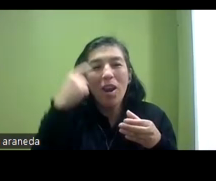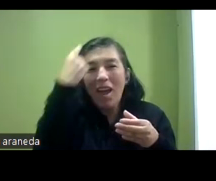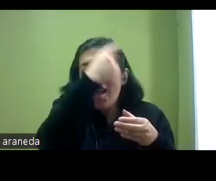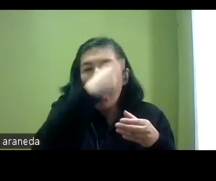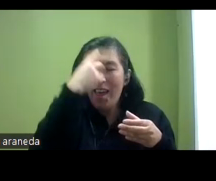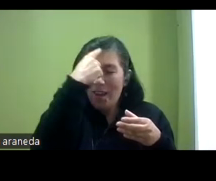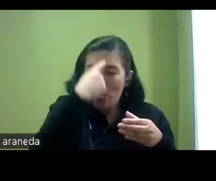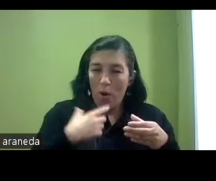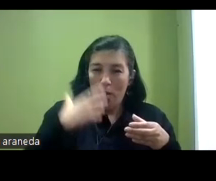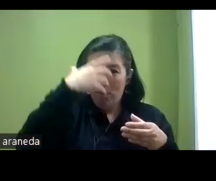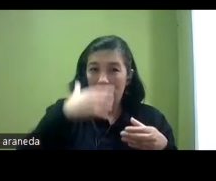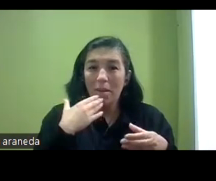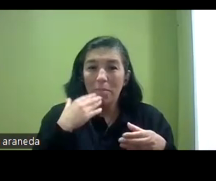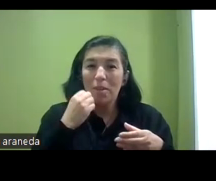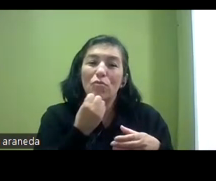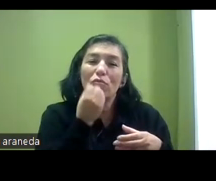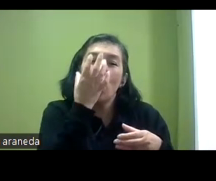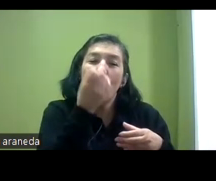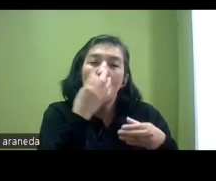estos rosetones,